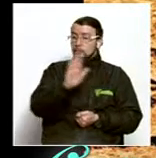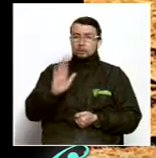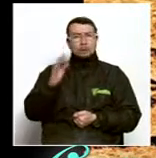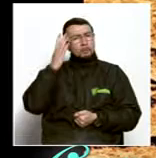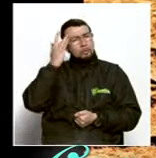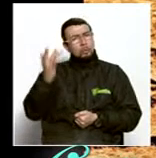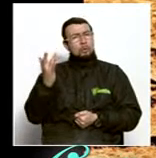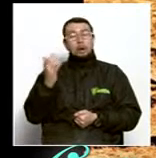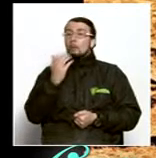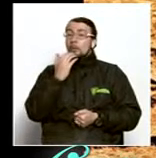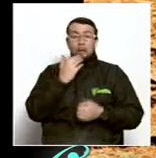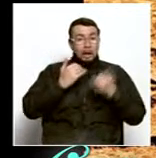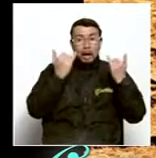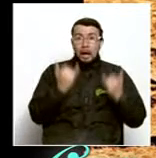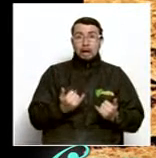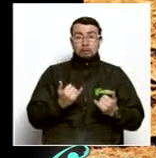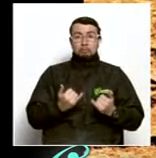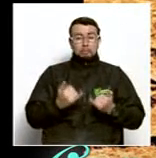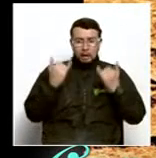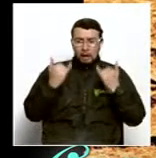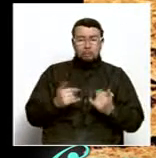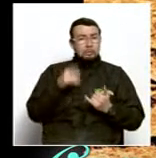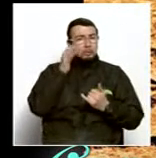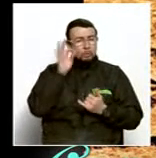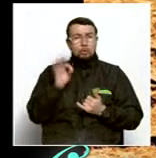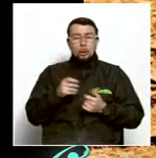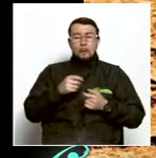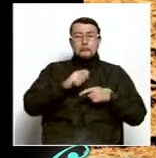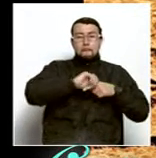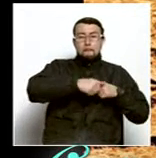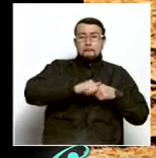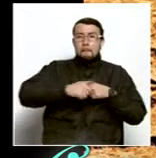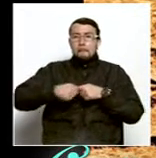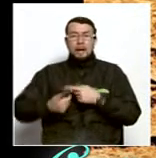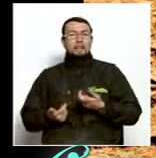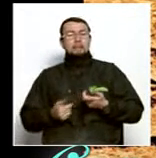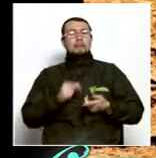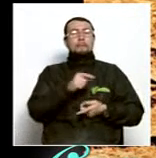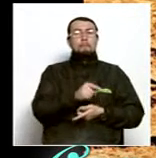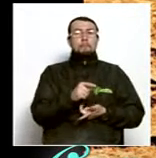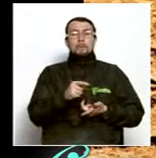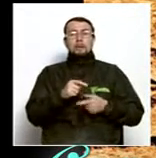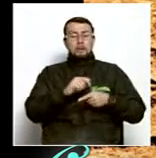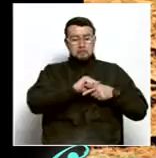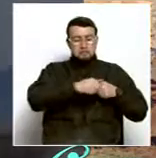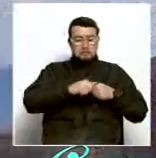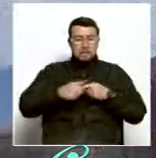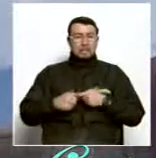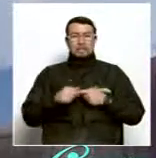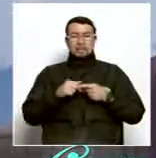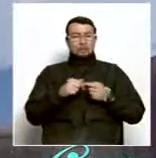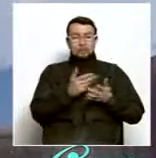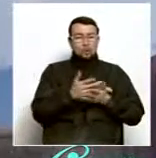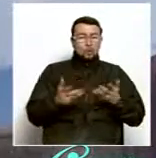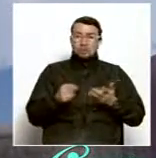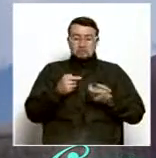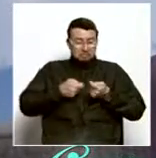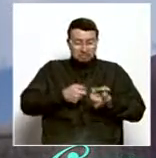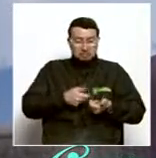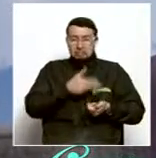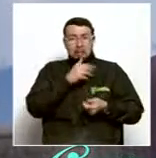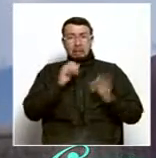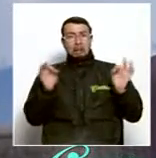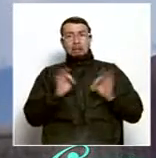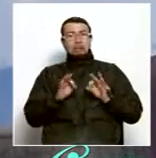Porque si en este momento nosotros estamos consumiendo maíz y soya transgénica en los supermercados, que ni siquiera están etiquetados, nosotros